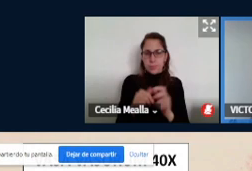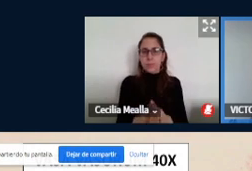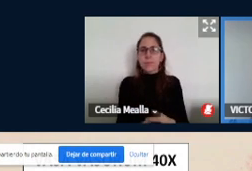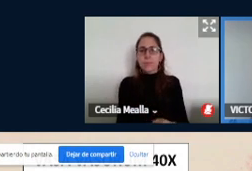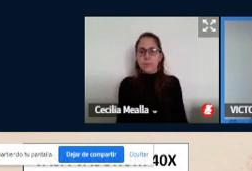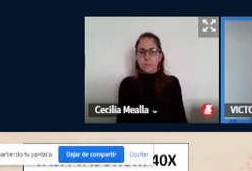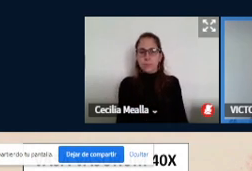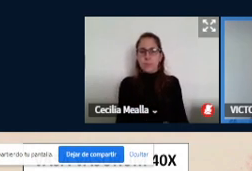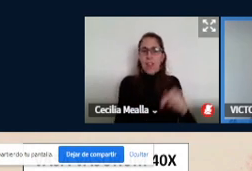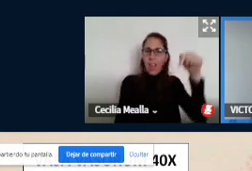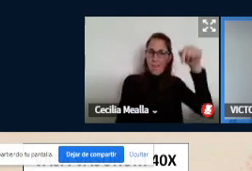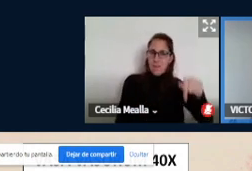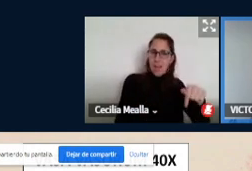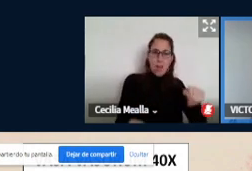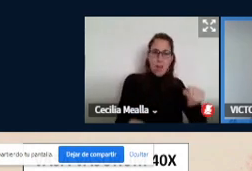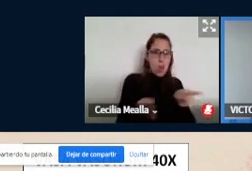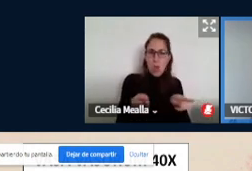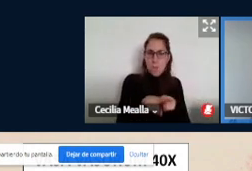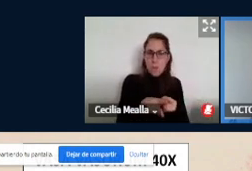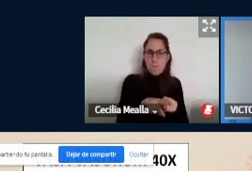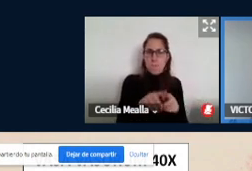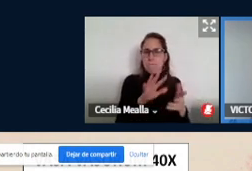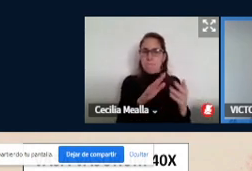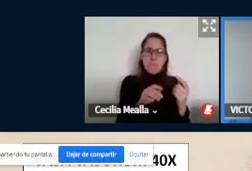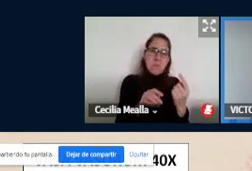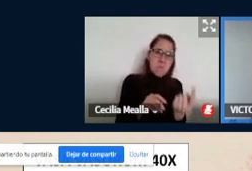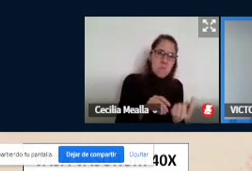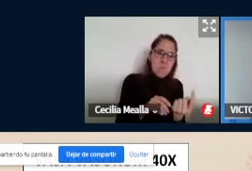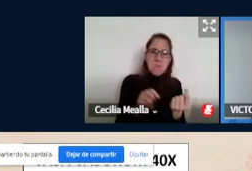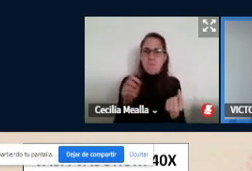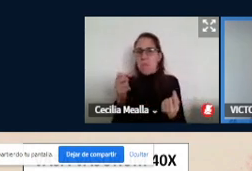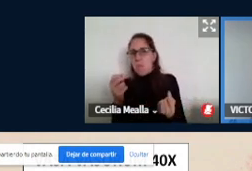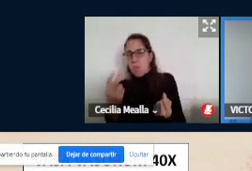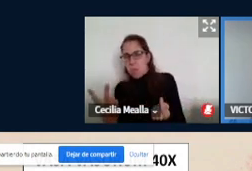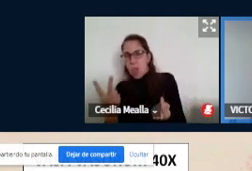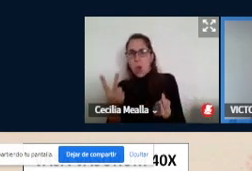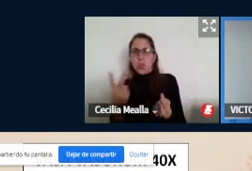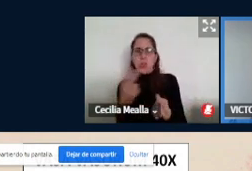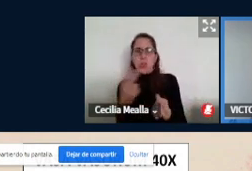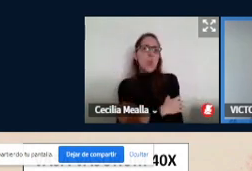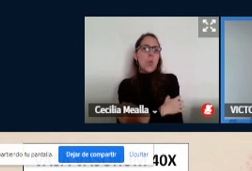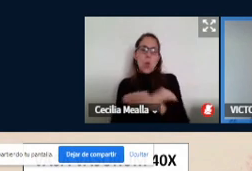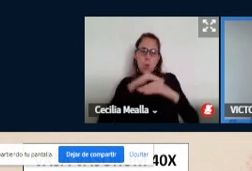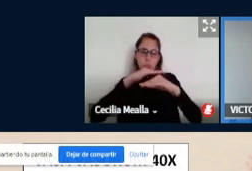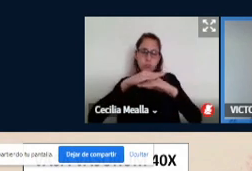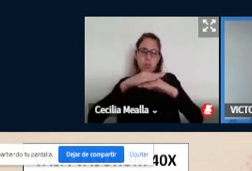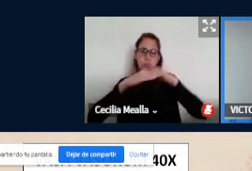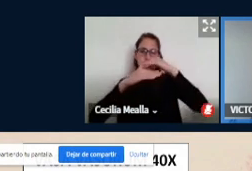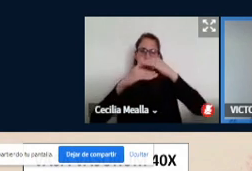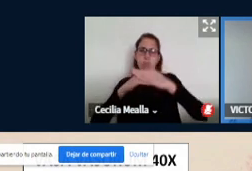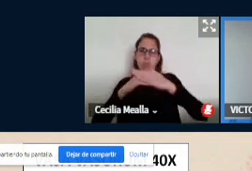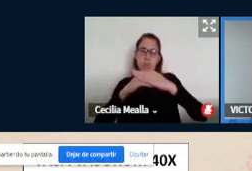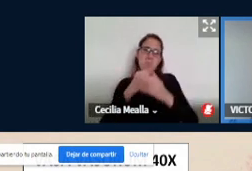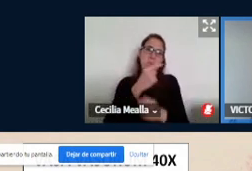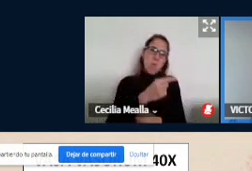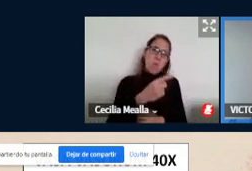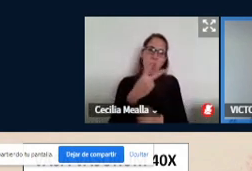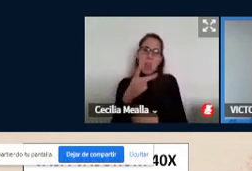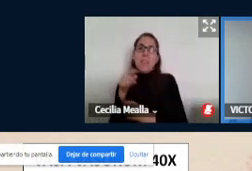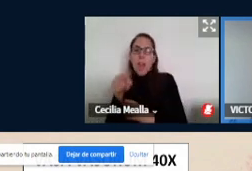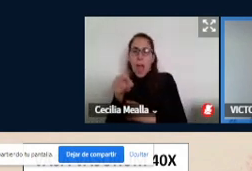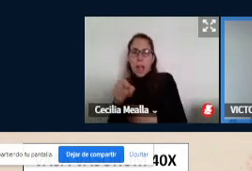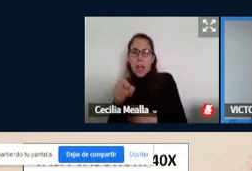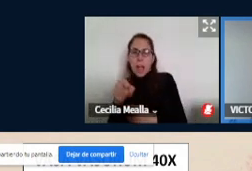Fíjense en esta lo mismo. Tengo entre una capa, 2 capas de músculo. ¿Sí? Yo acá puedo contar